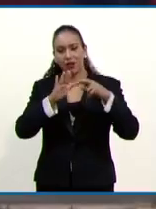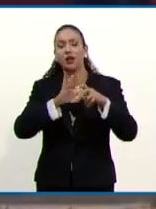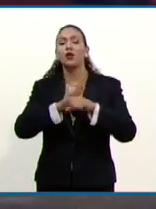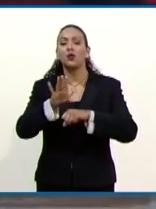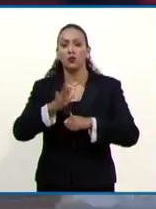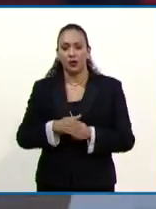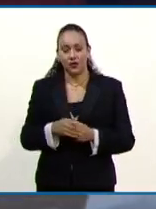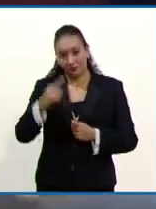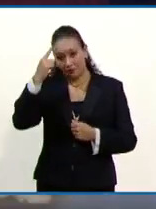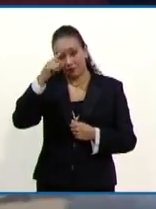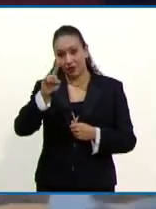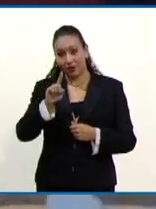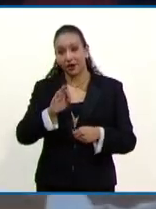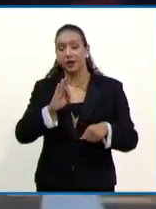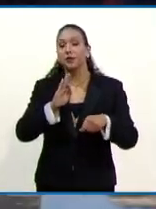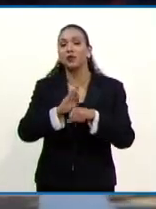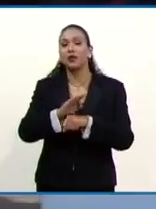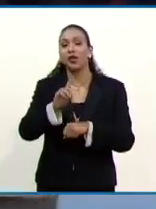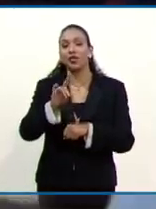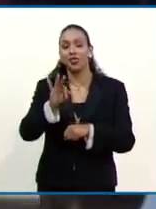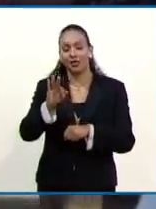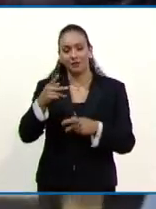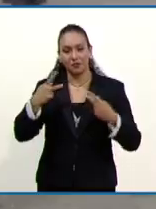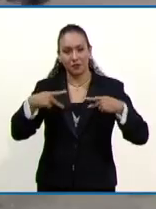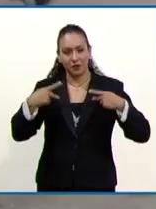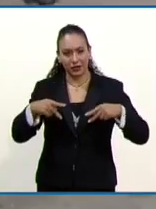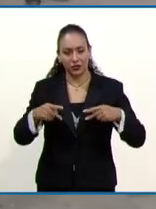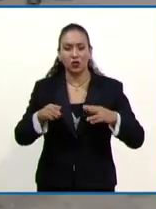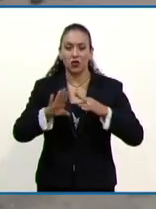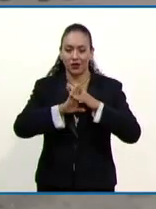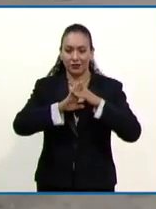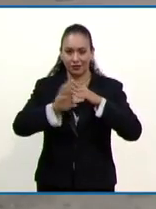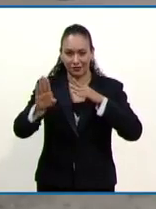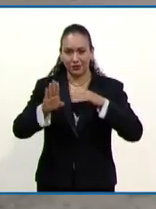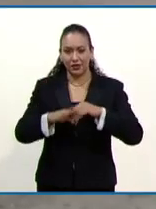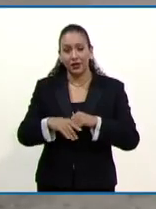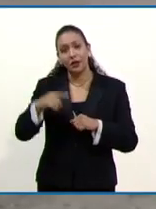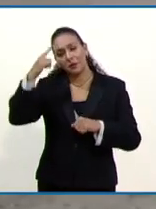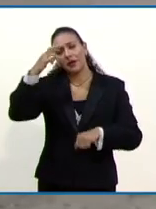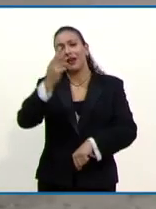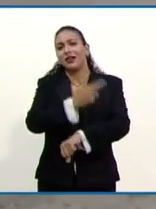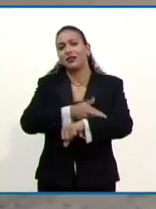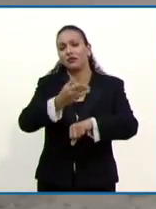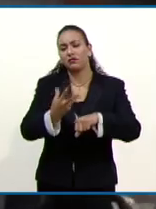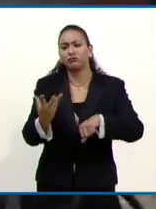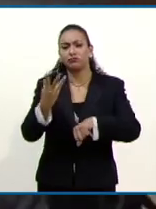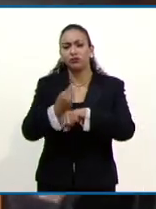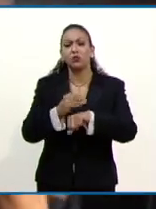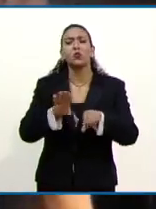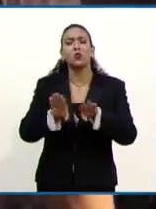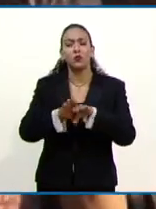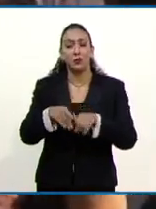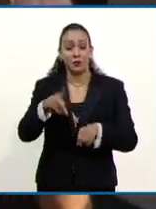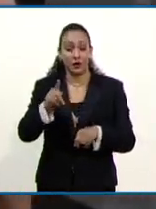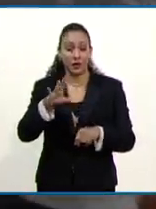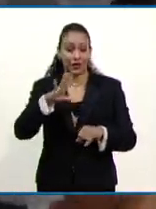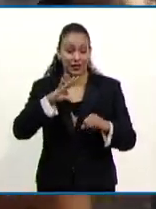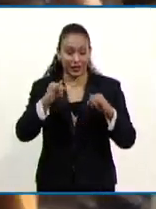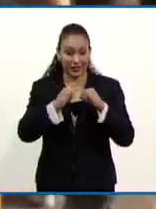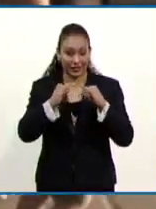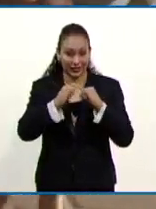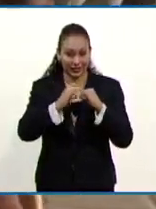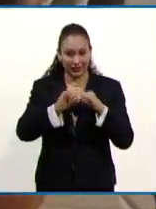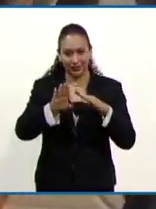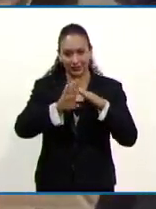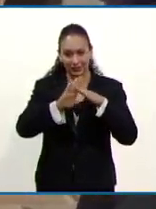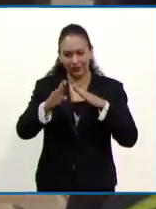limitaba la protección del DIF estatal de niñas, niños y adolescentes migrantes en los procedimientos aplicables, en tanto el Instituto Nacional de Migración